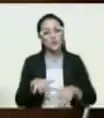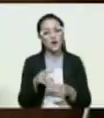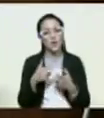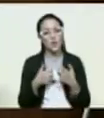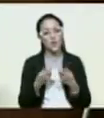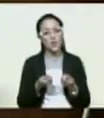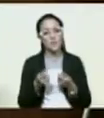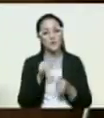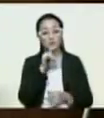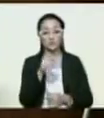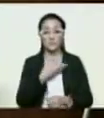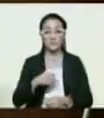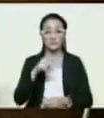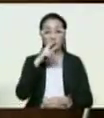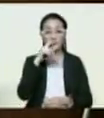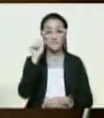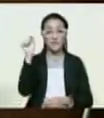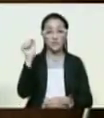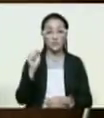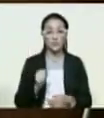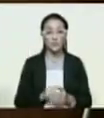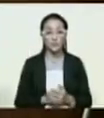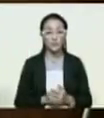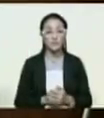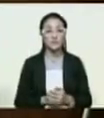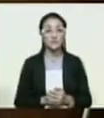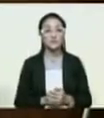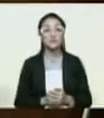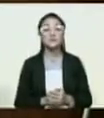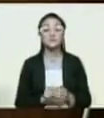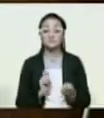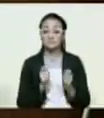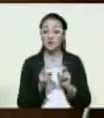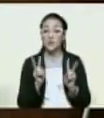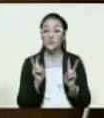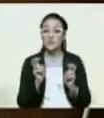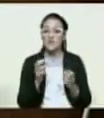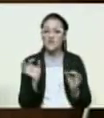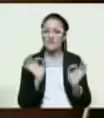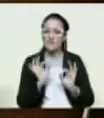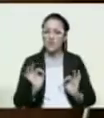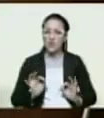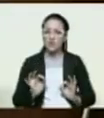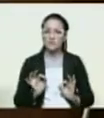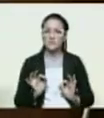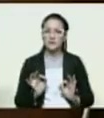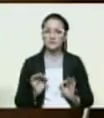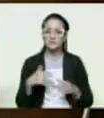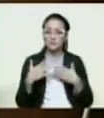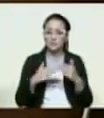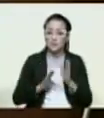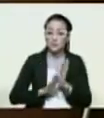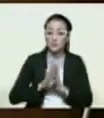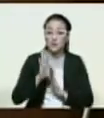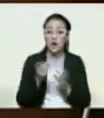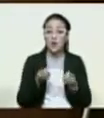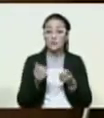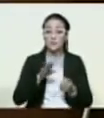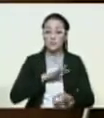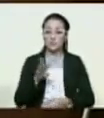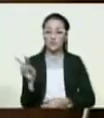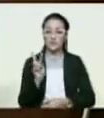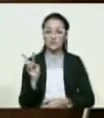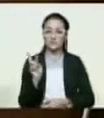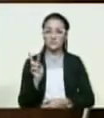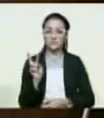el presidente de la república para la nueva visión el nuevo crecimiento productivo de la república